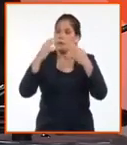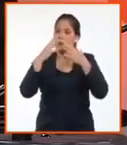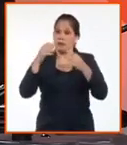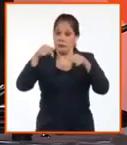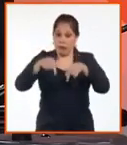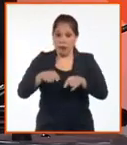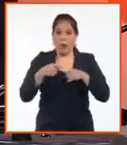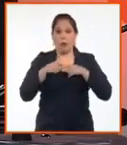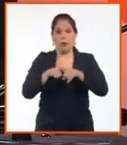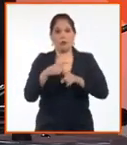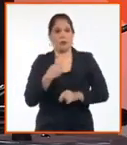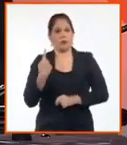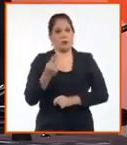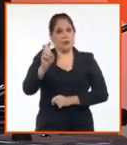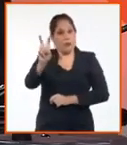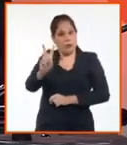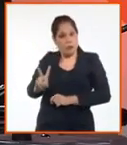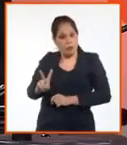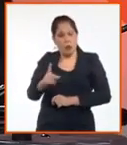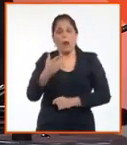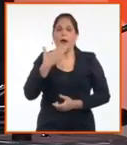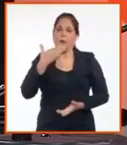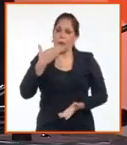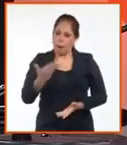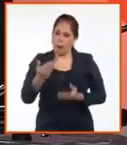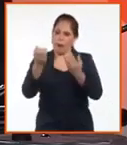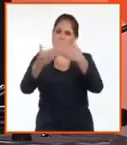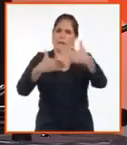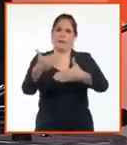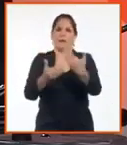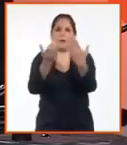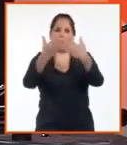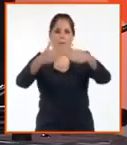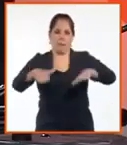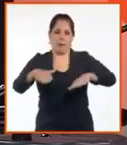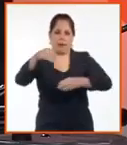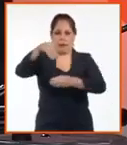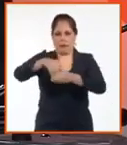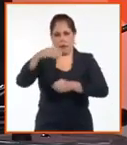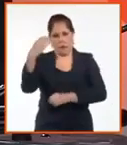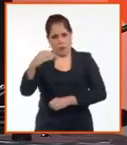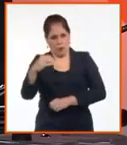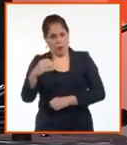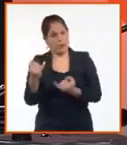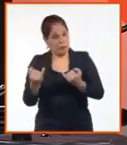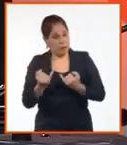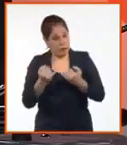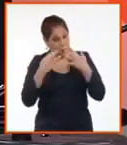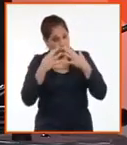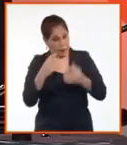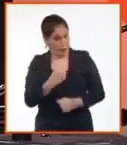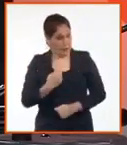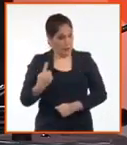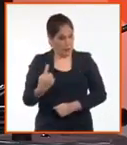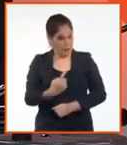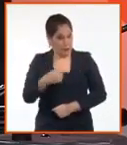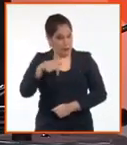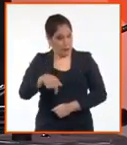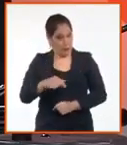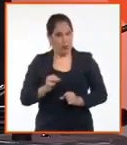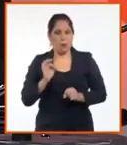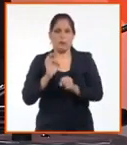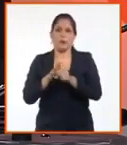acompañamiento de venezuela al proceso de paz en el hermano país noticias del día con ella hemos comenzado nuestra mesa